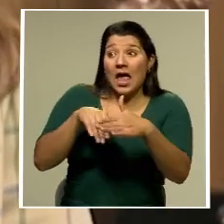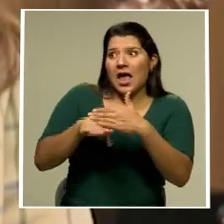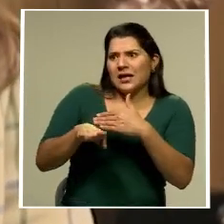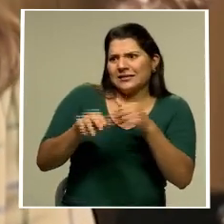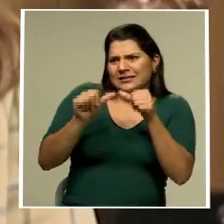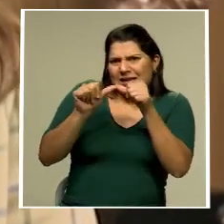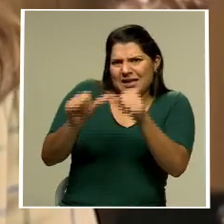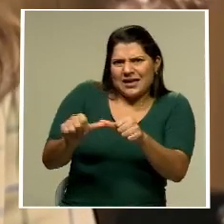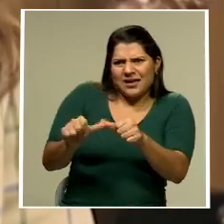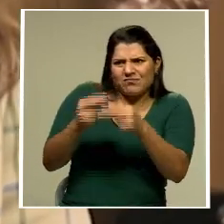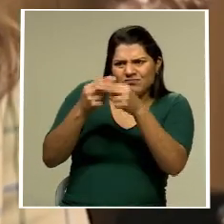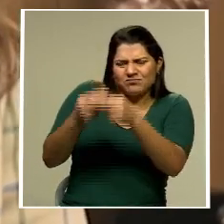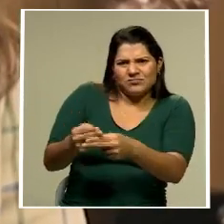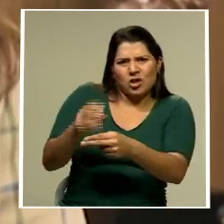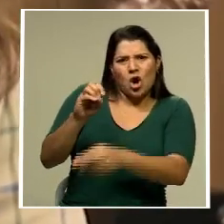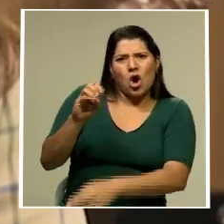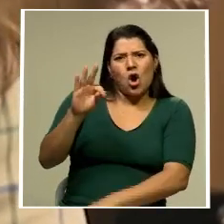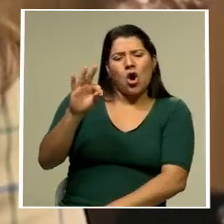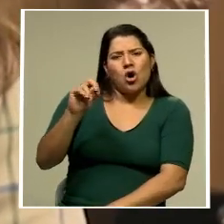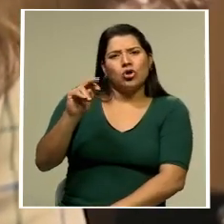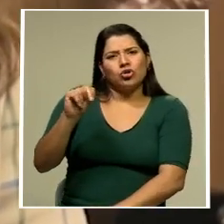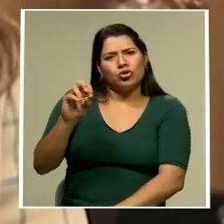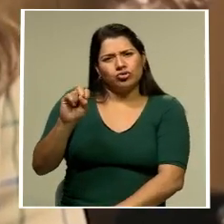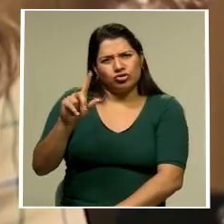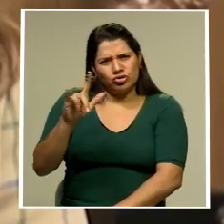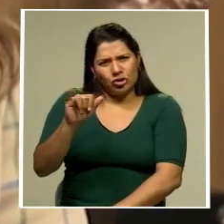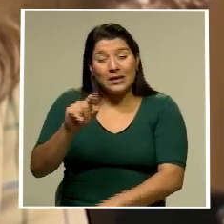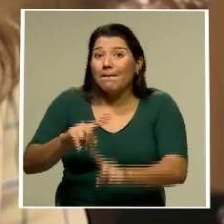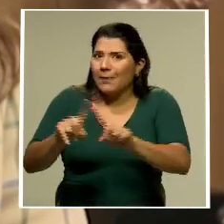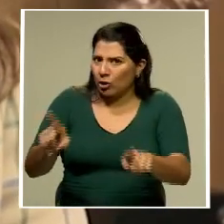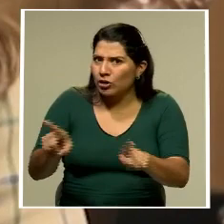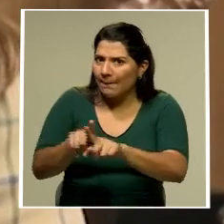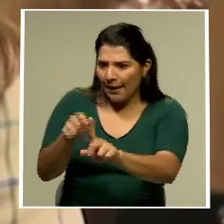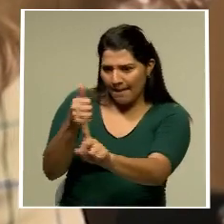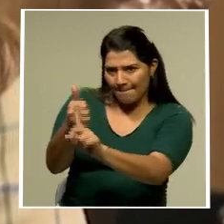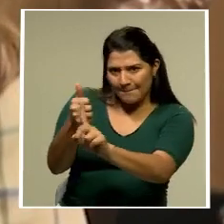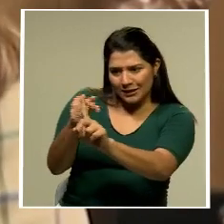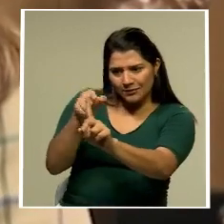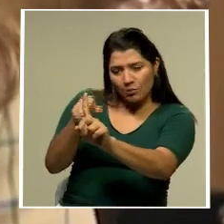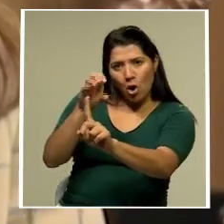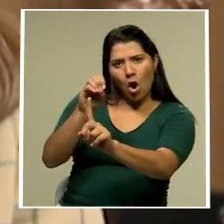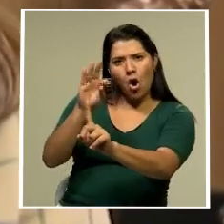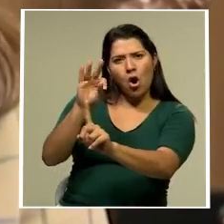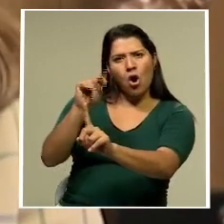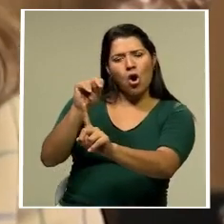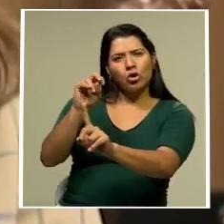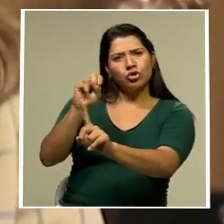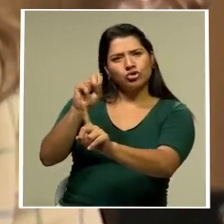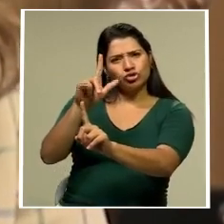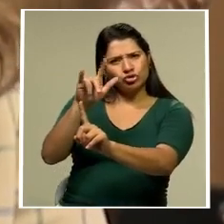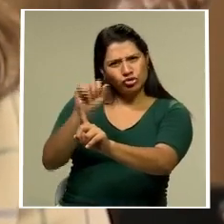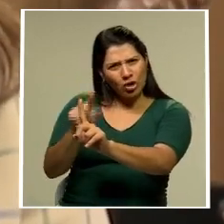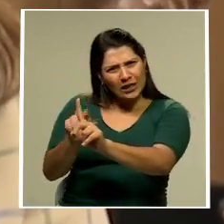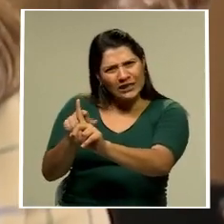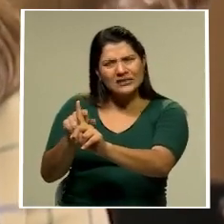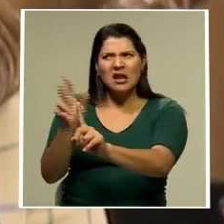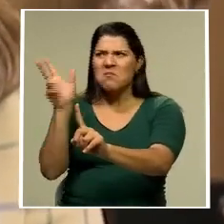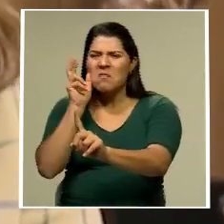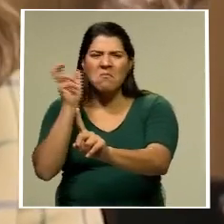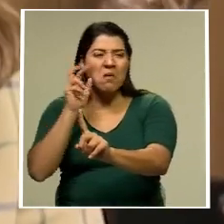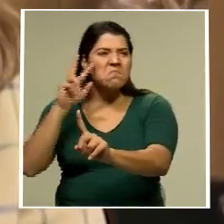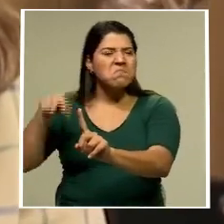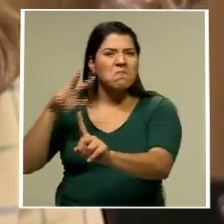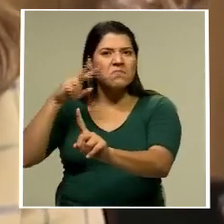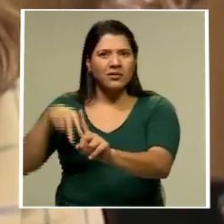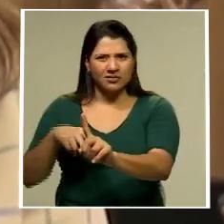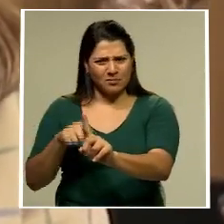decisión, pero también Otón Solís en no leer a esos contribuyentes a los que él tanto se refirió en el